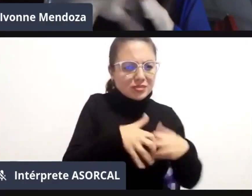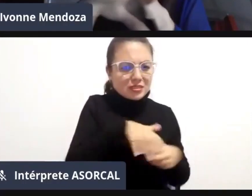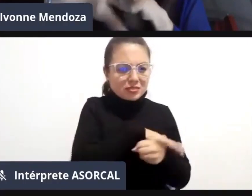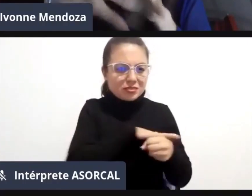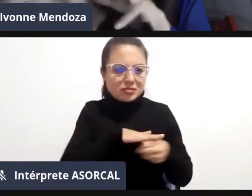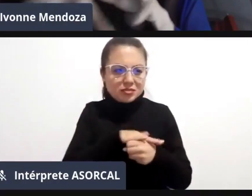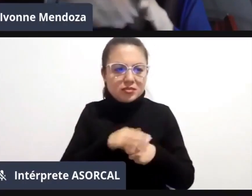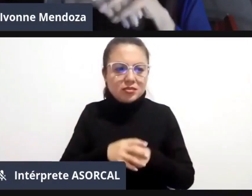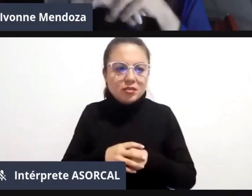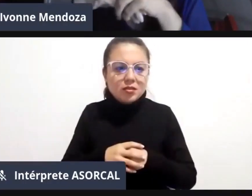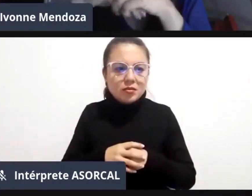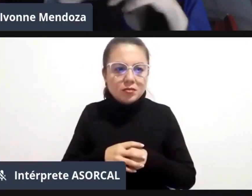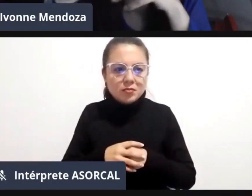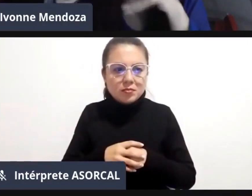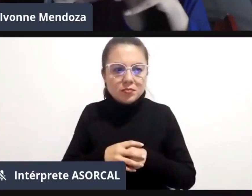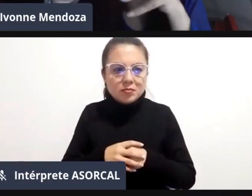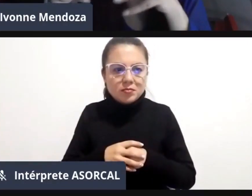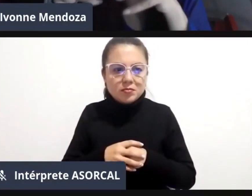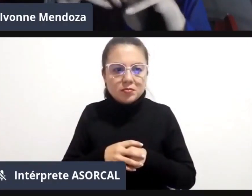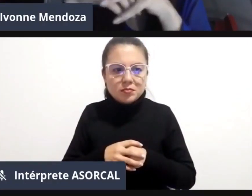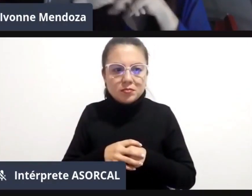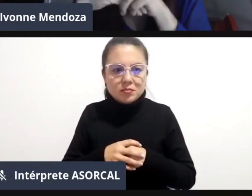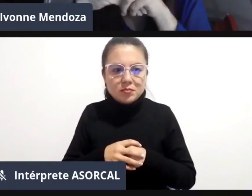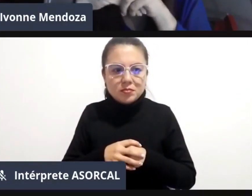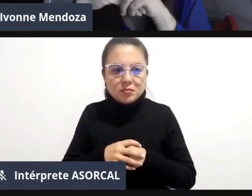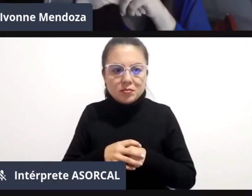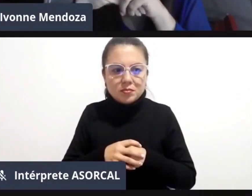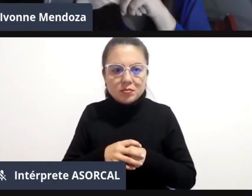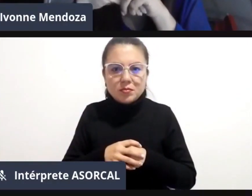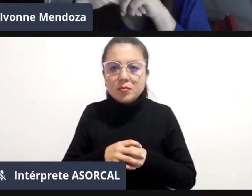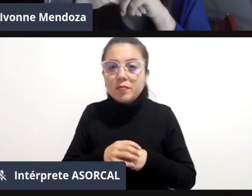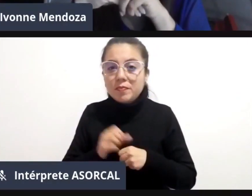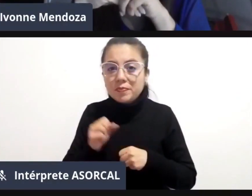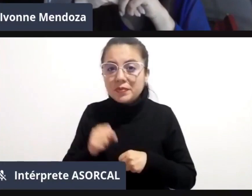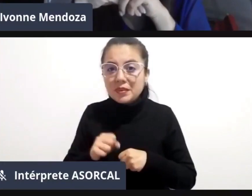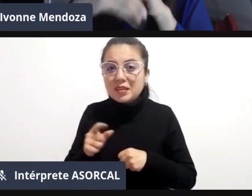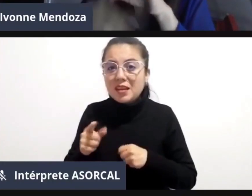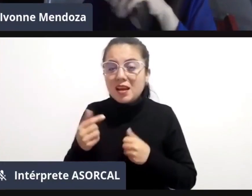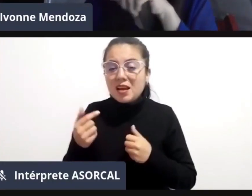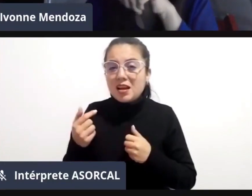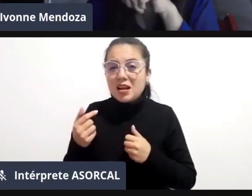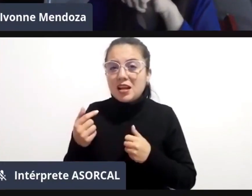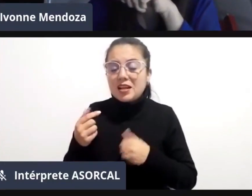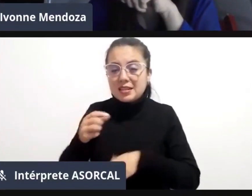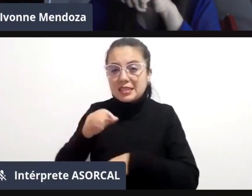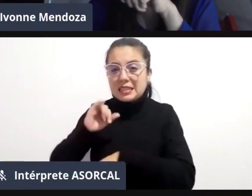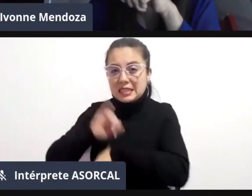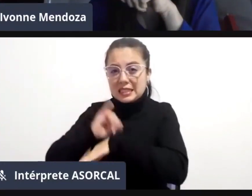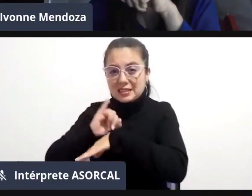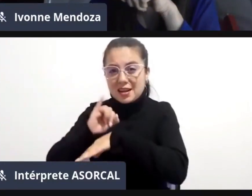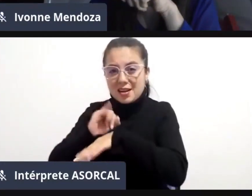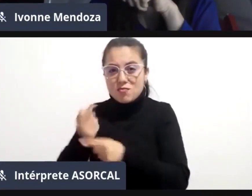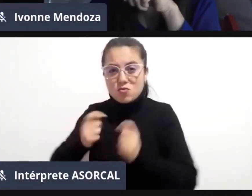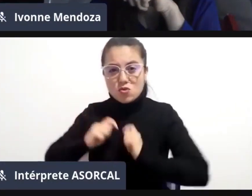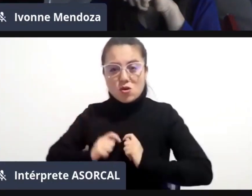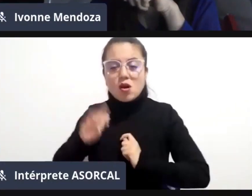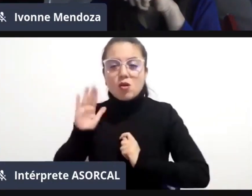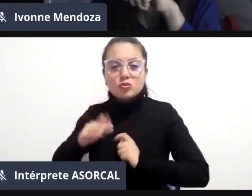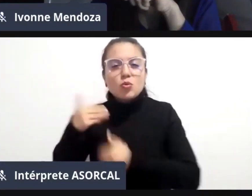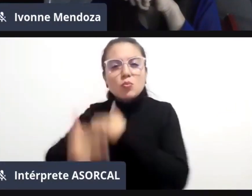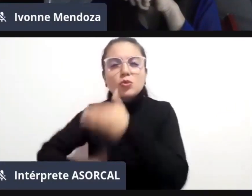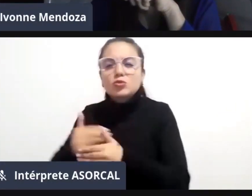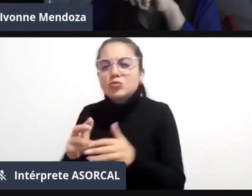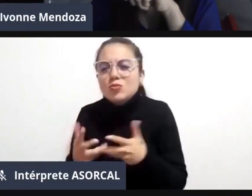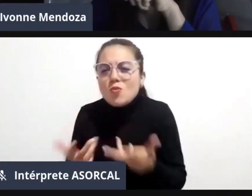sobre ese tema, ya que nos lo preguntan en el Facebook, y como ese rol de la Iglesia en todo este proceso? Y si me